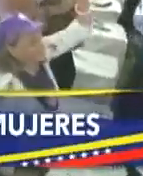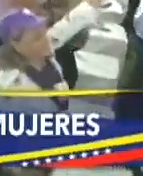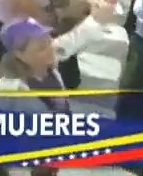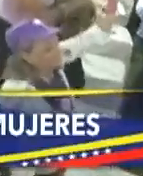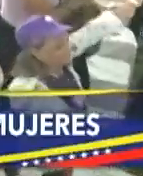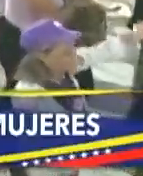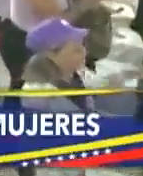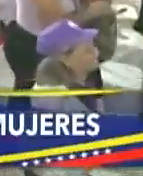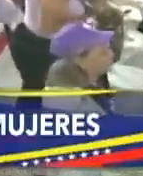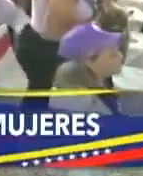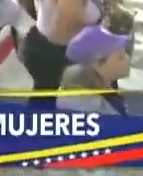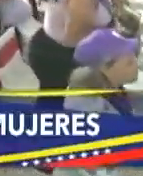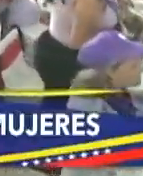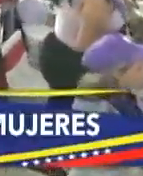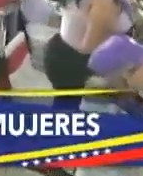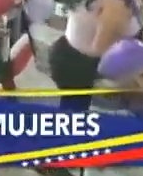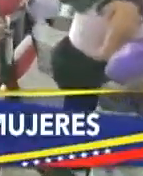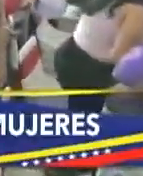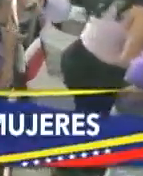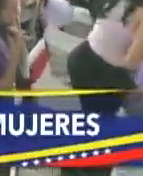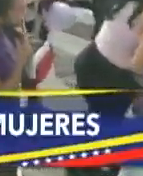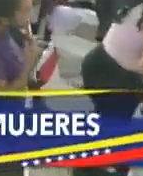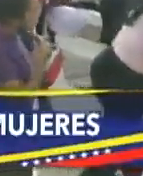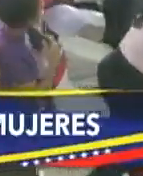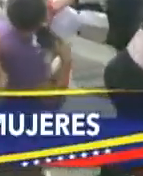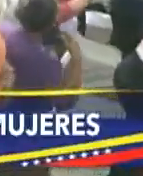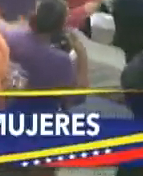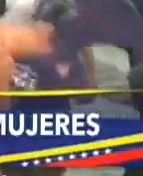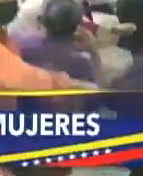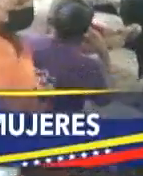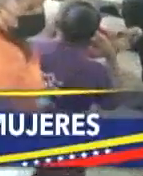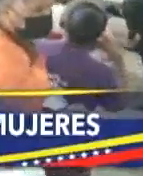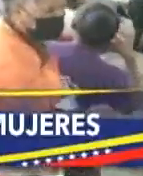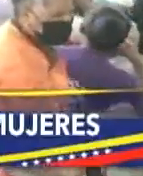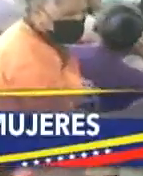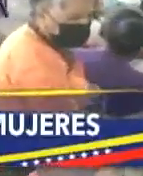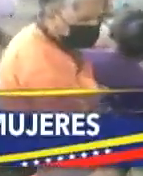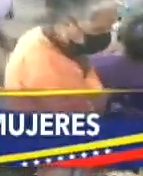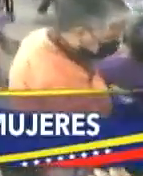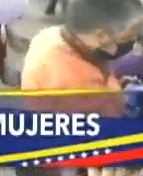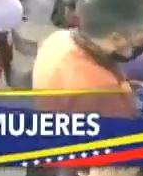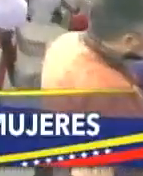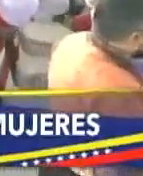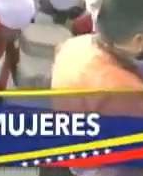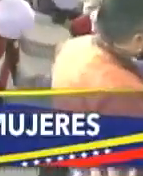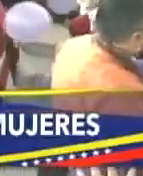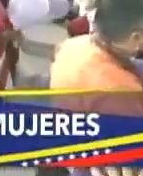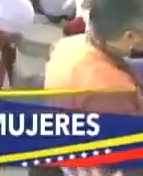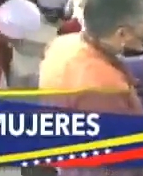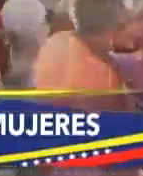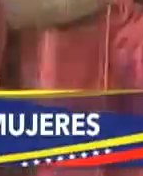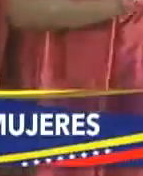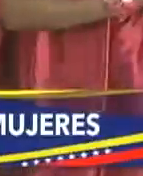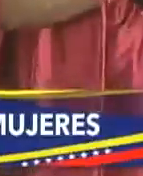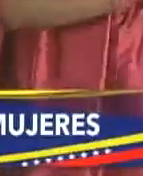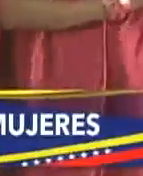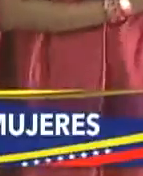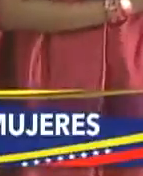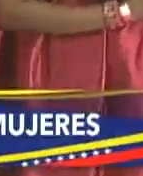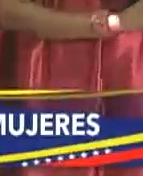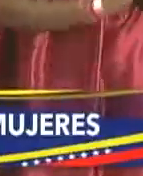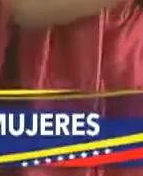Guzmán. Es parte de lo que podemos apreciar hasta ahora a través de las pantallas de Venezolana de Televisión. Escuchamos las consignas de batalla.